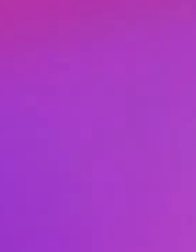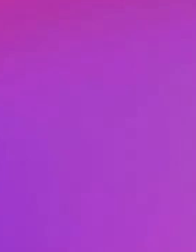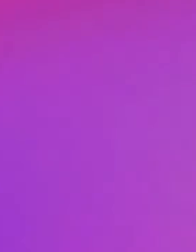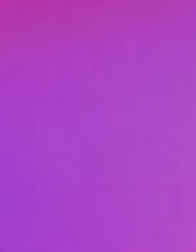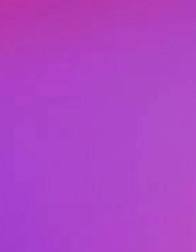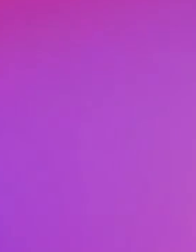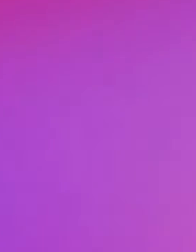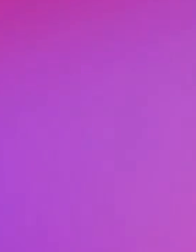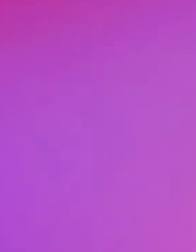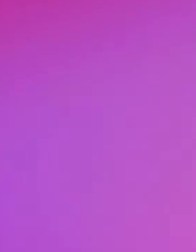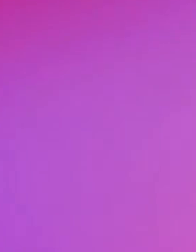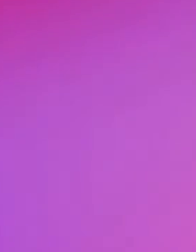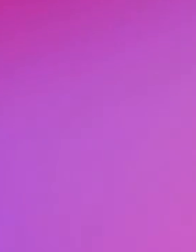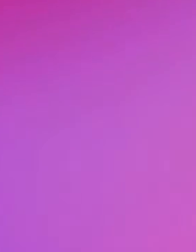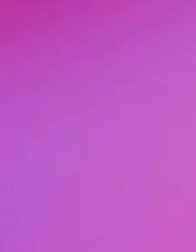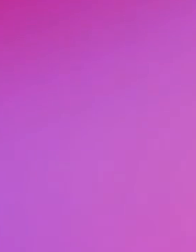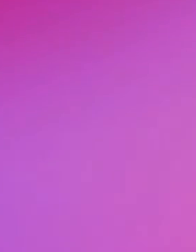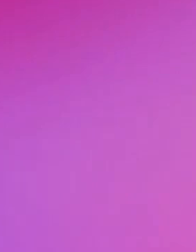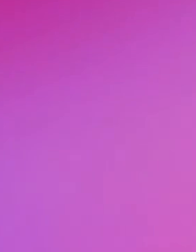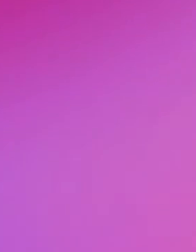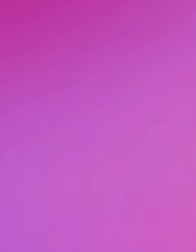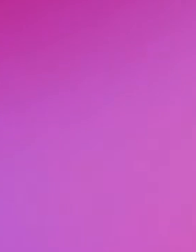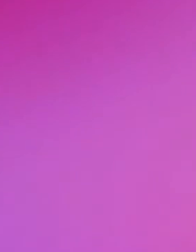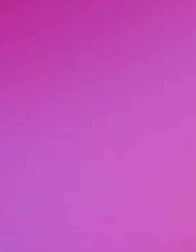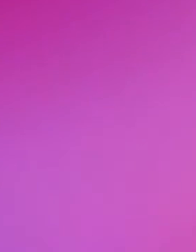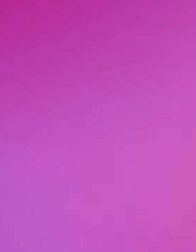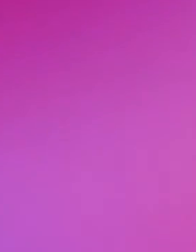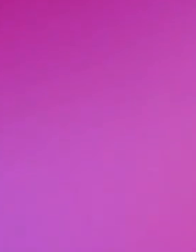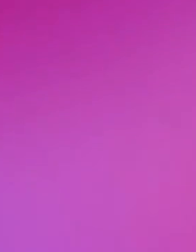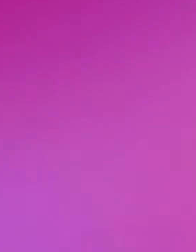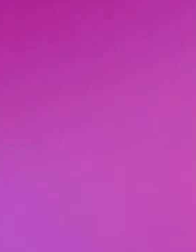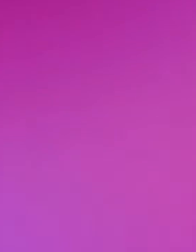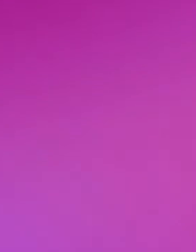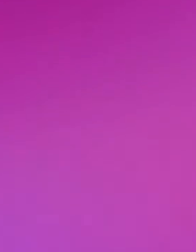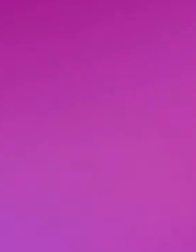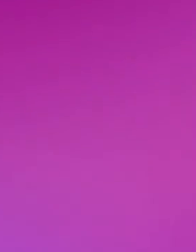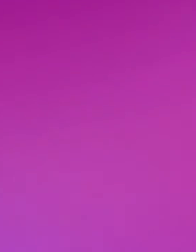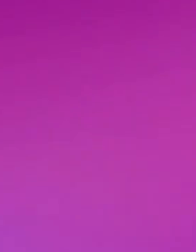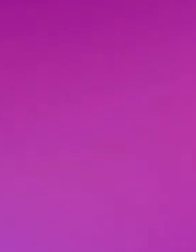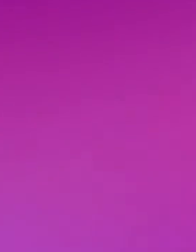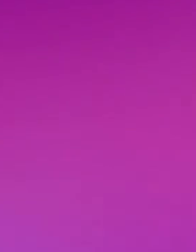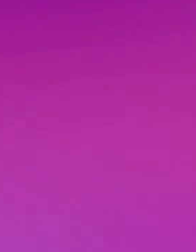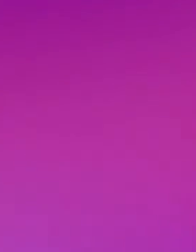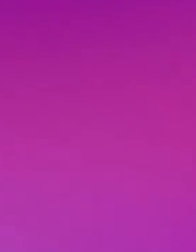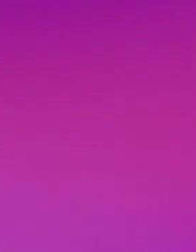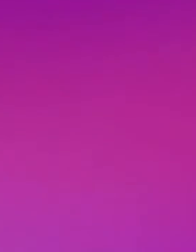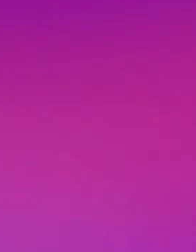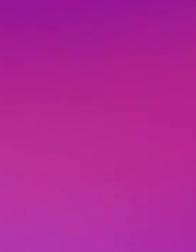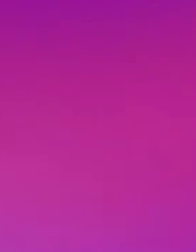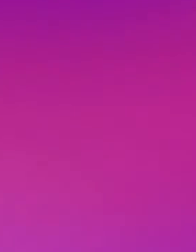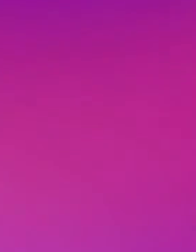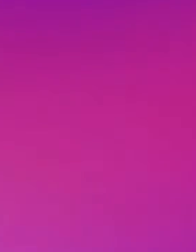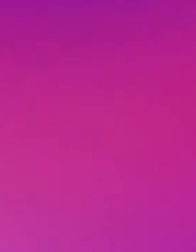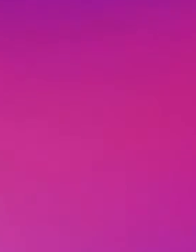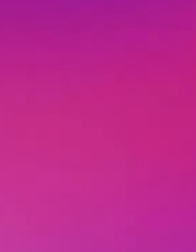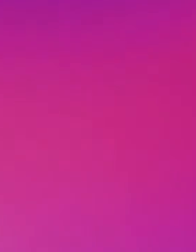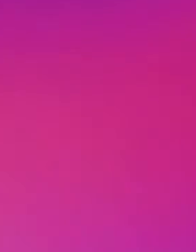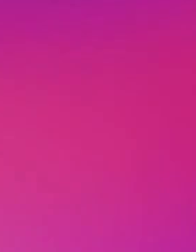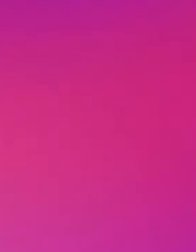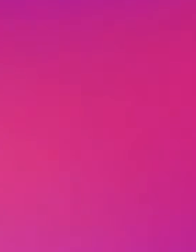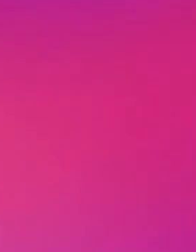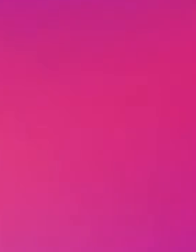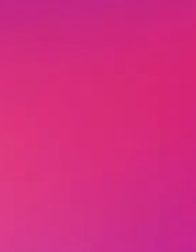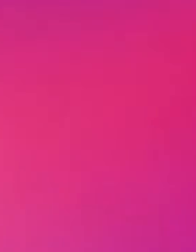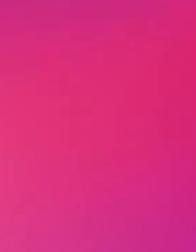necesitas ayuda, llama al Centro de Apoyo Pedagógico a Distancia. El número de teléfono para secundaria es el 55